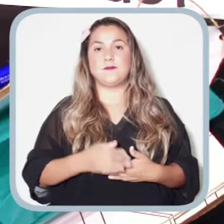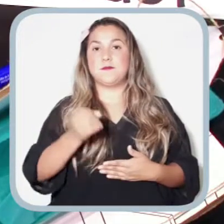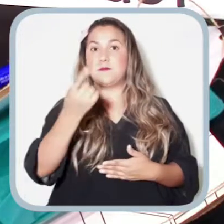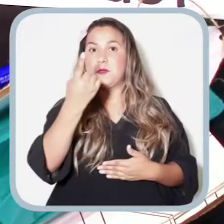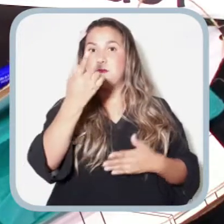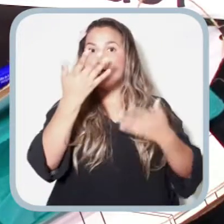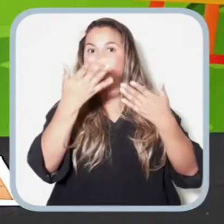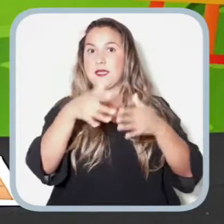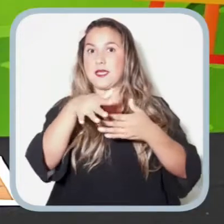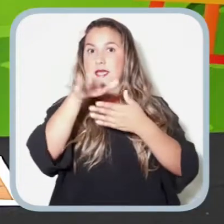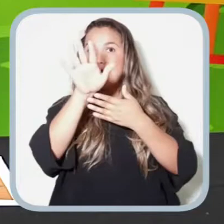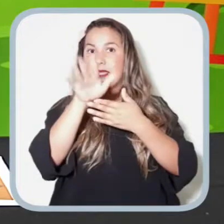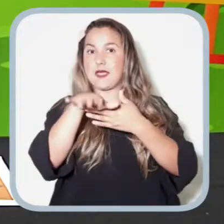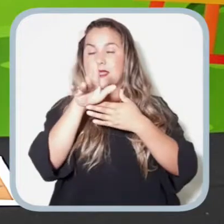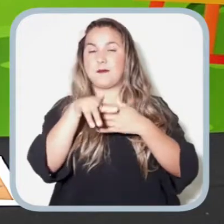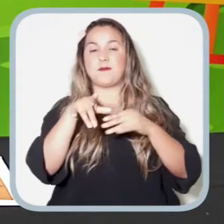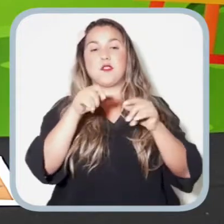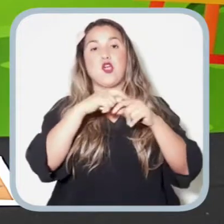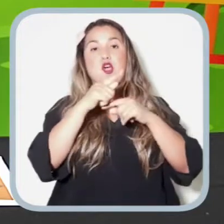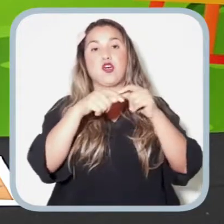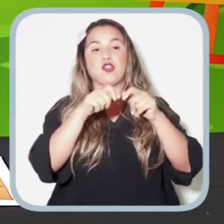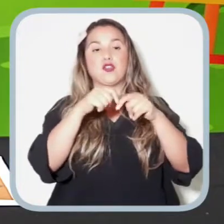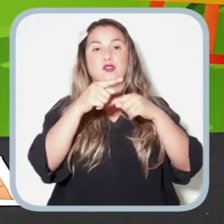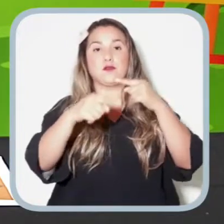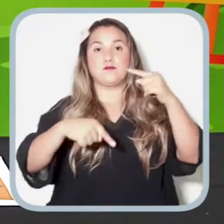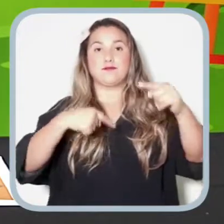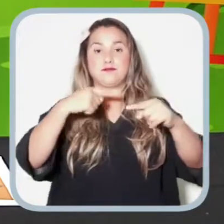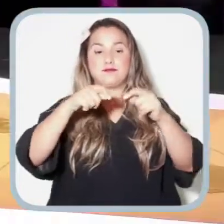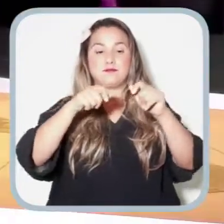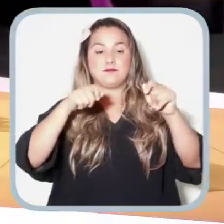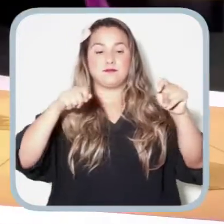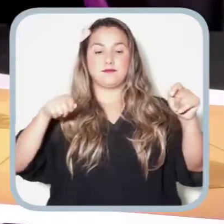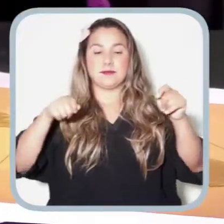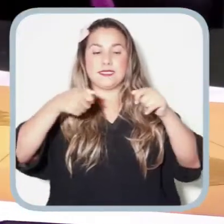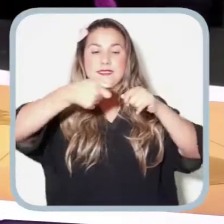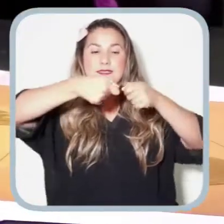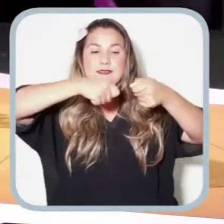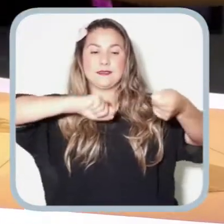fijo la primera cortó otro pedacito de masking